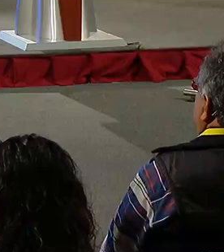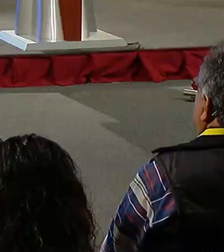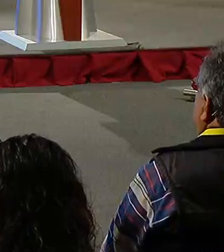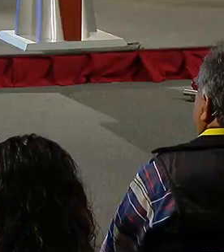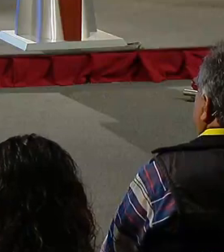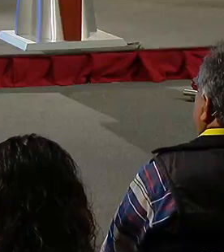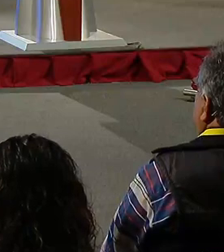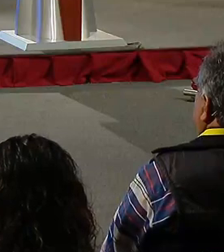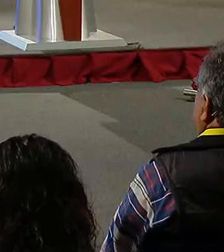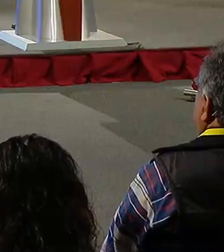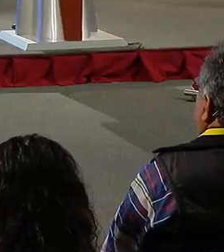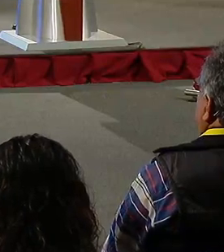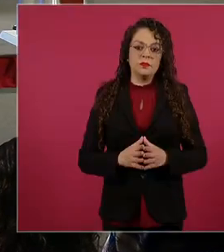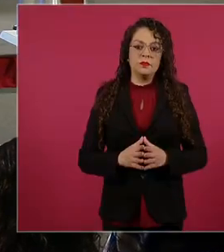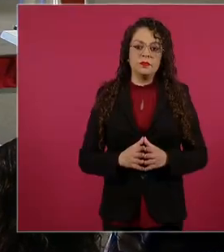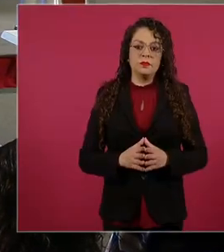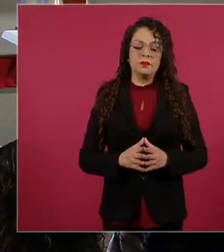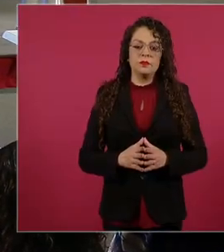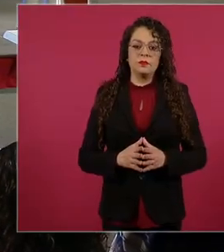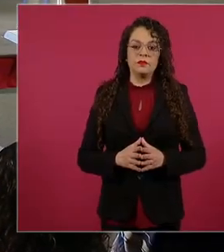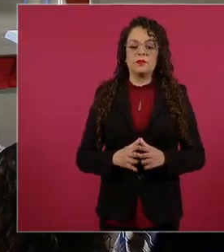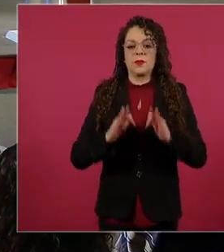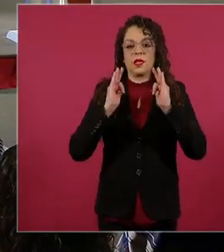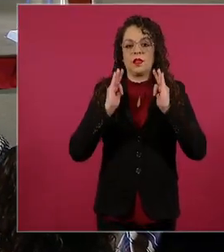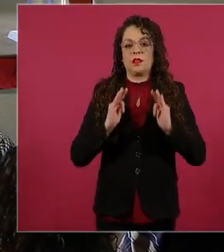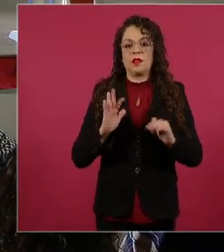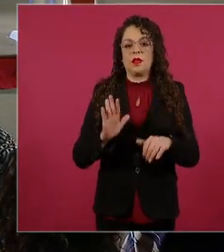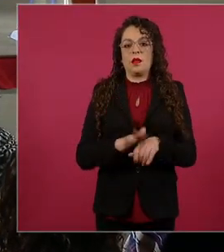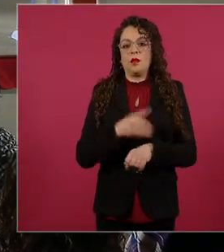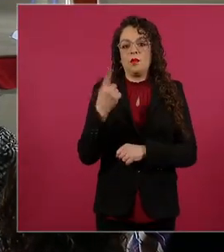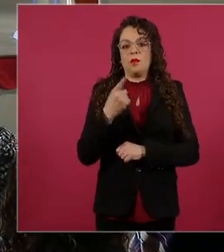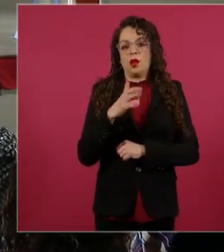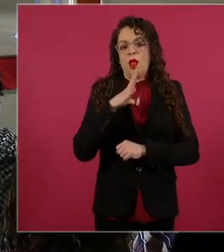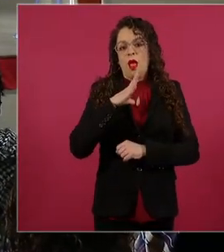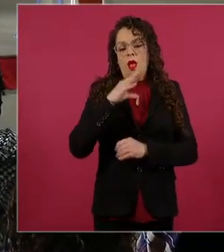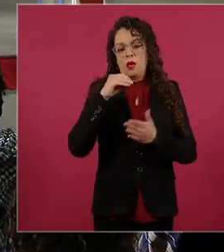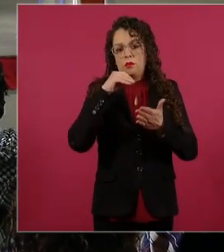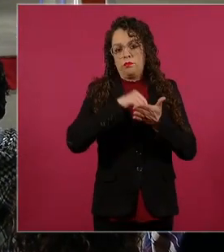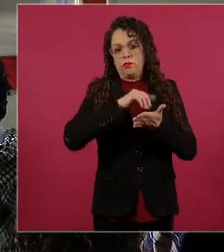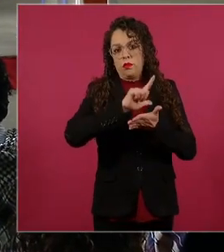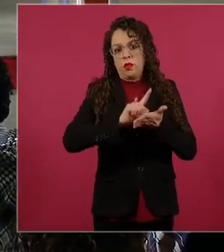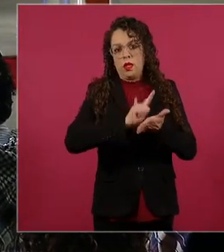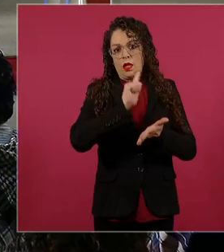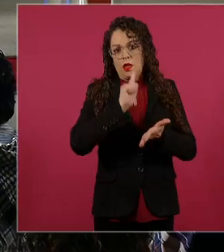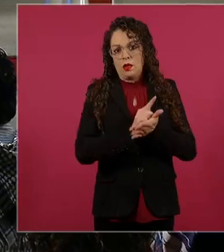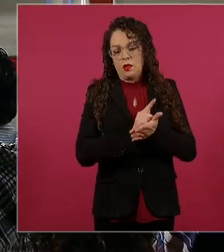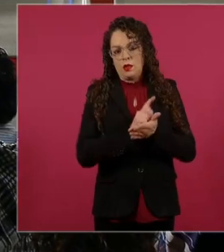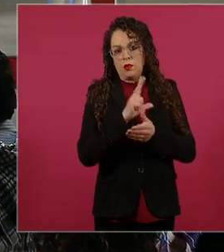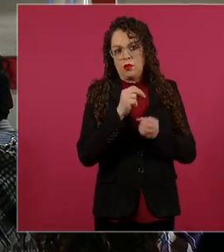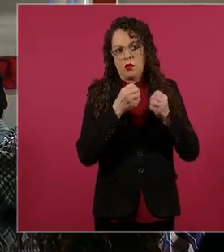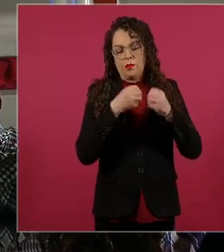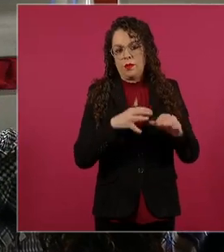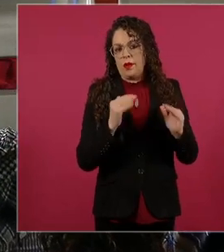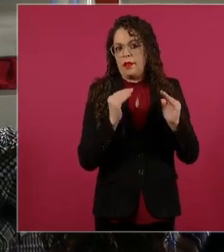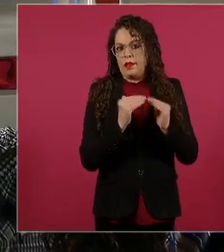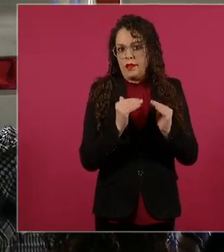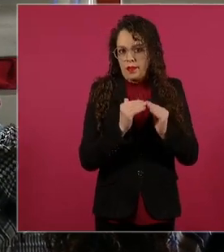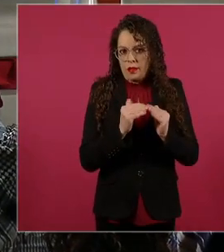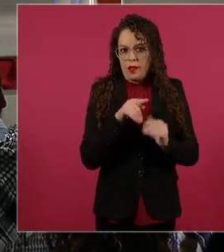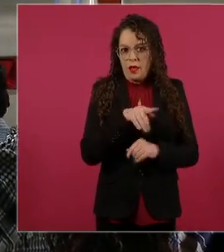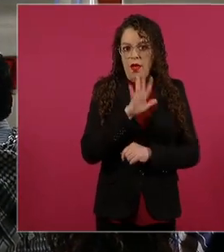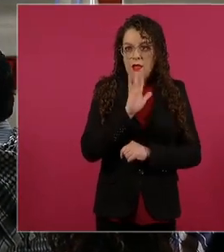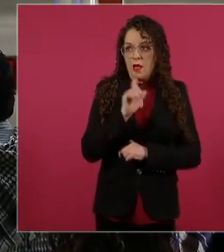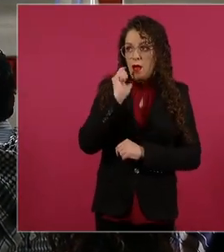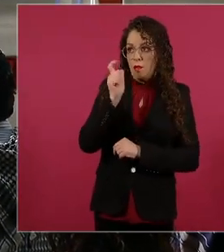seguridad jurídica sobre la renta del inmueble. Entonces, así es y se toma en cuenta lo pagado de la renta para la